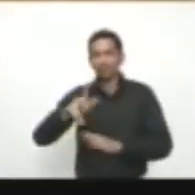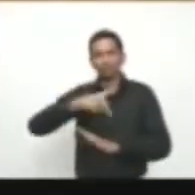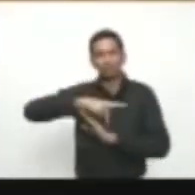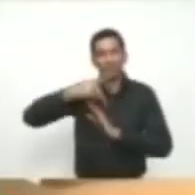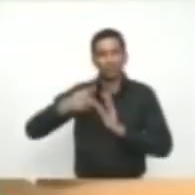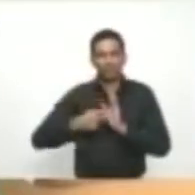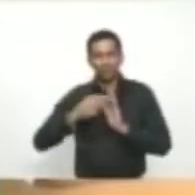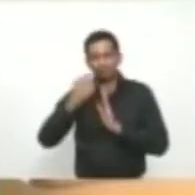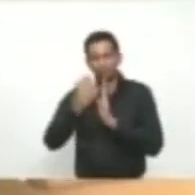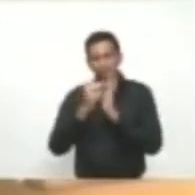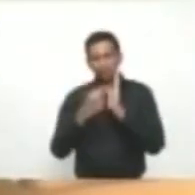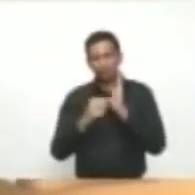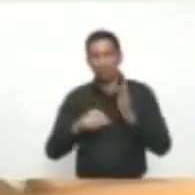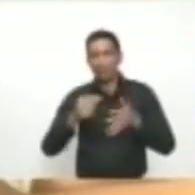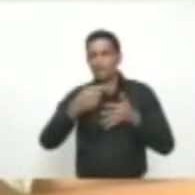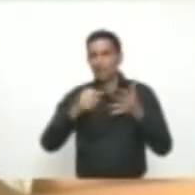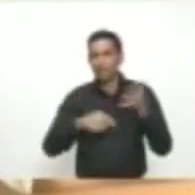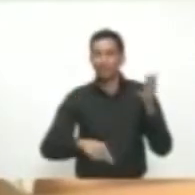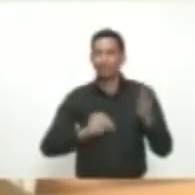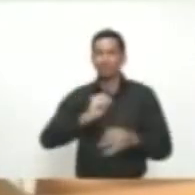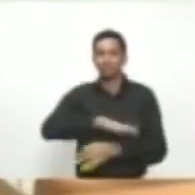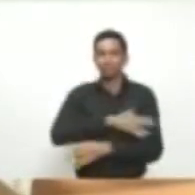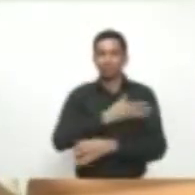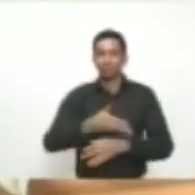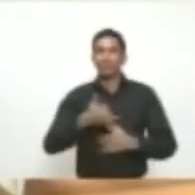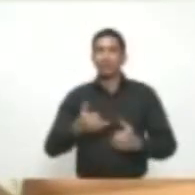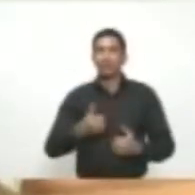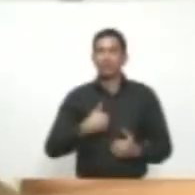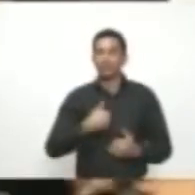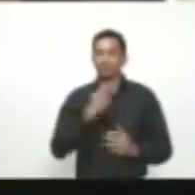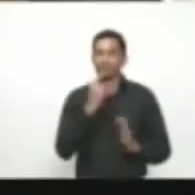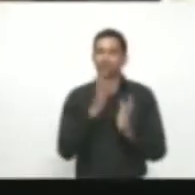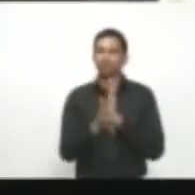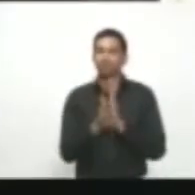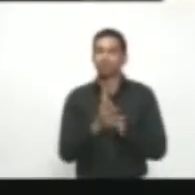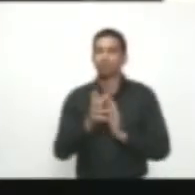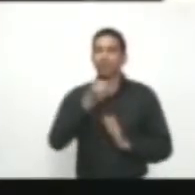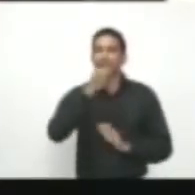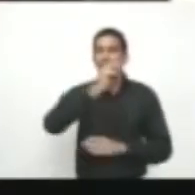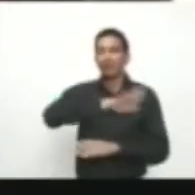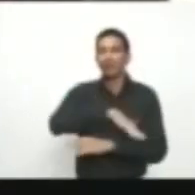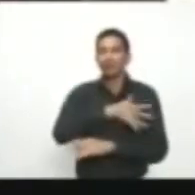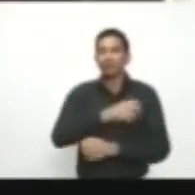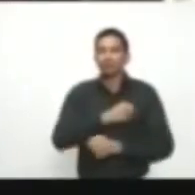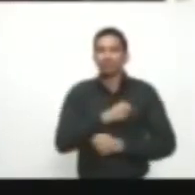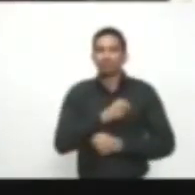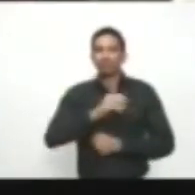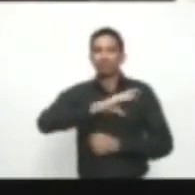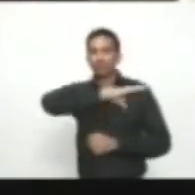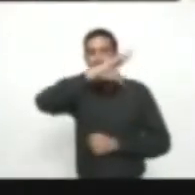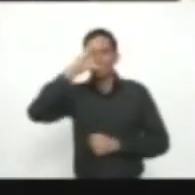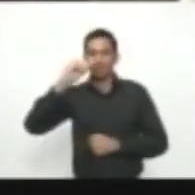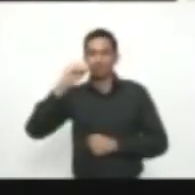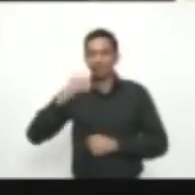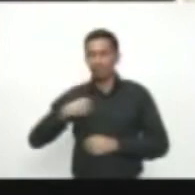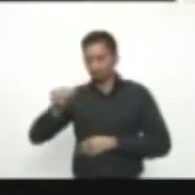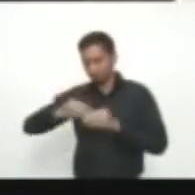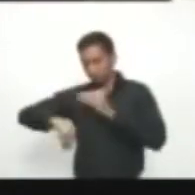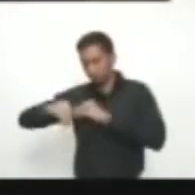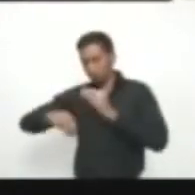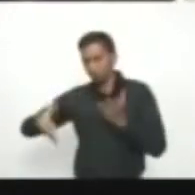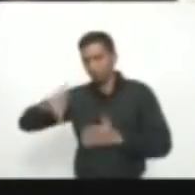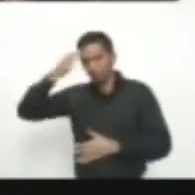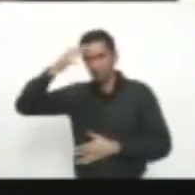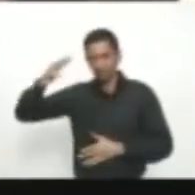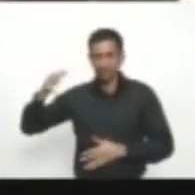su carrera. Traigo para ustedes Por Tus Besos, amigos de las noticias, que es una canción de amor caribe. Es un tema compuesto en Cartagena, lo compuse hace